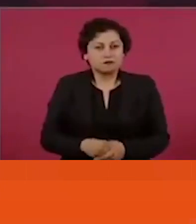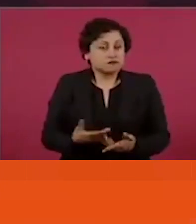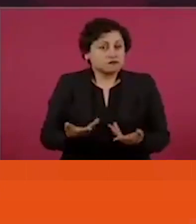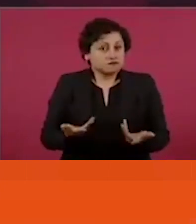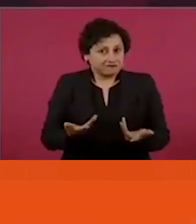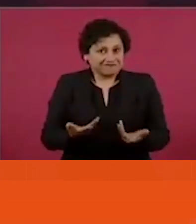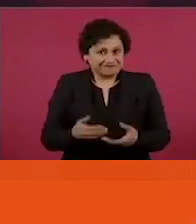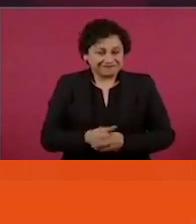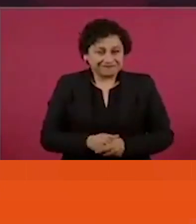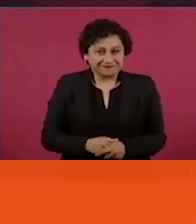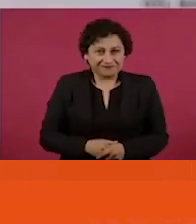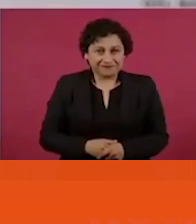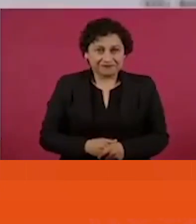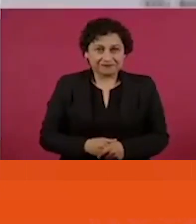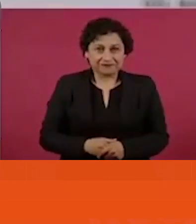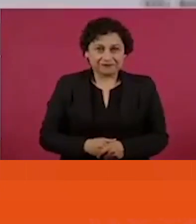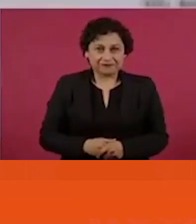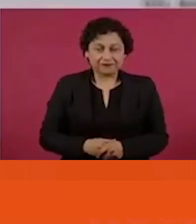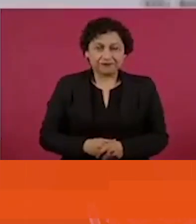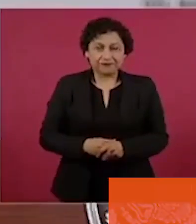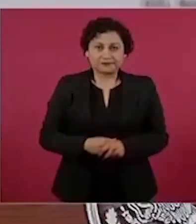Sí.